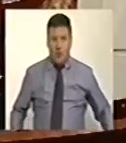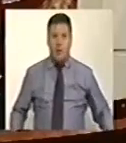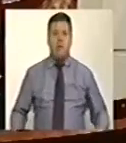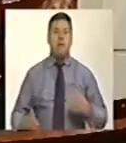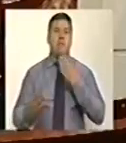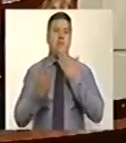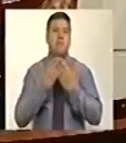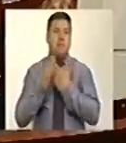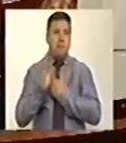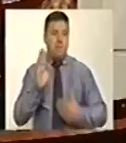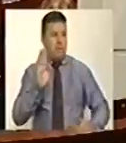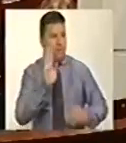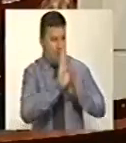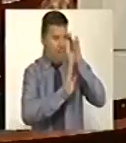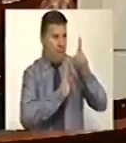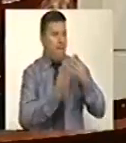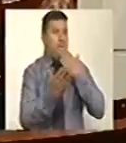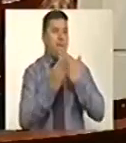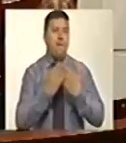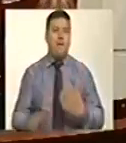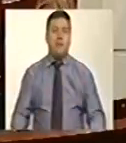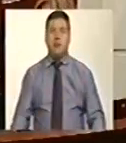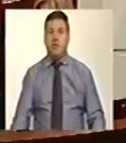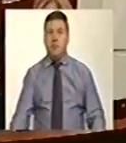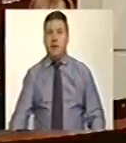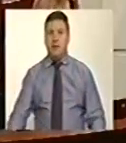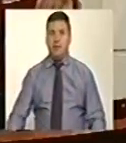Gracias, señor presidente.